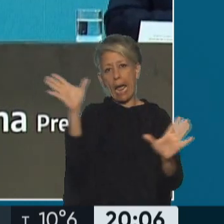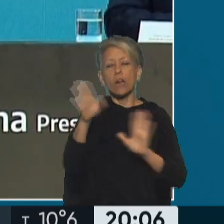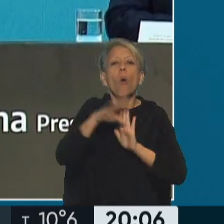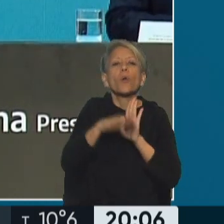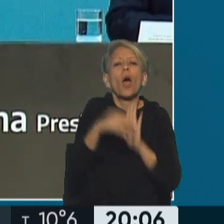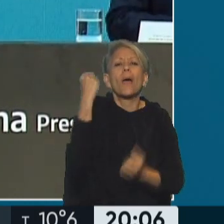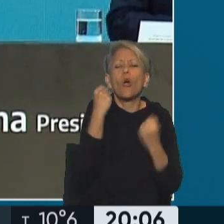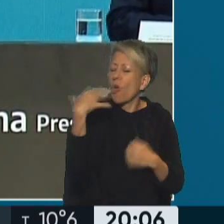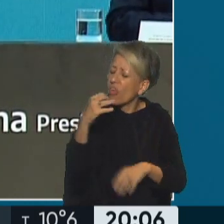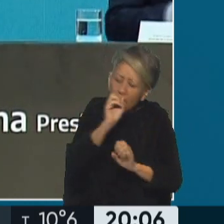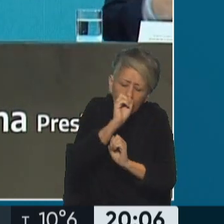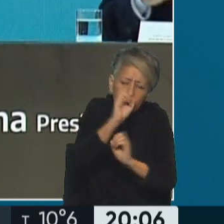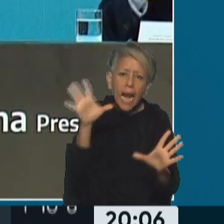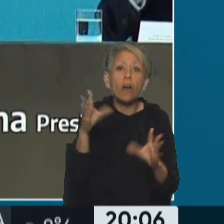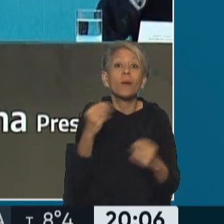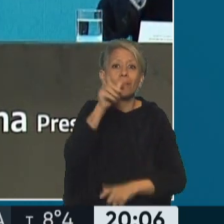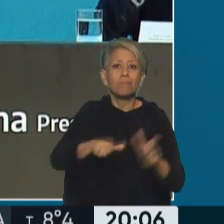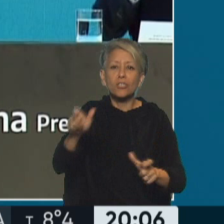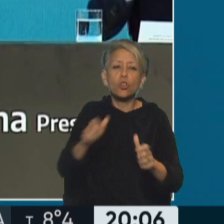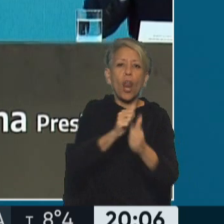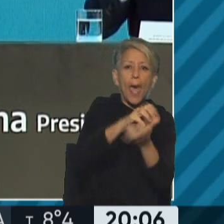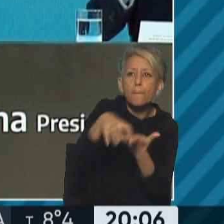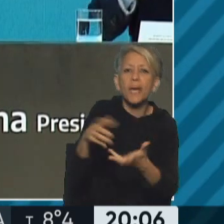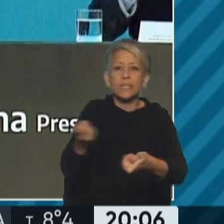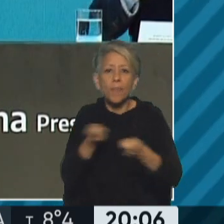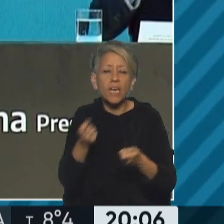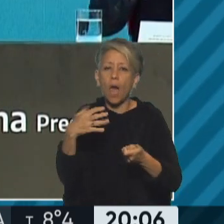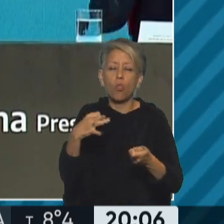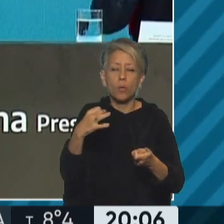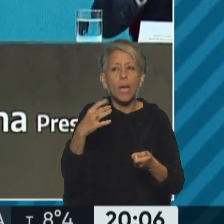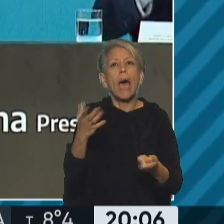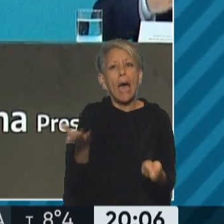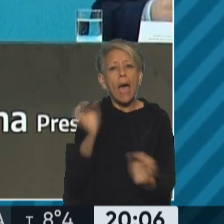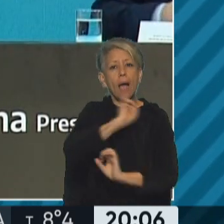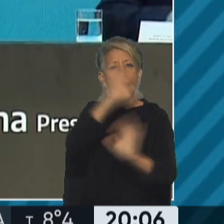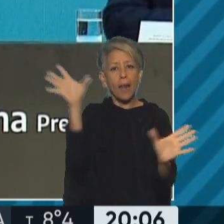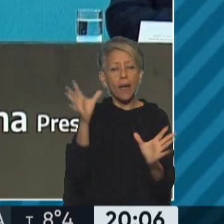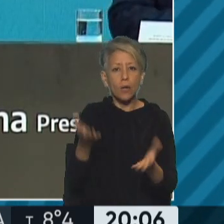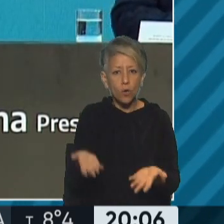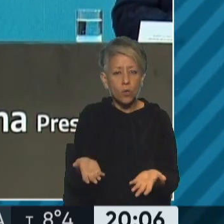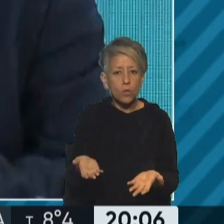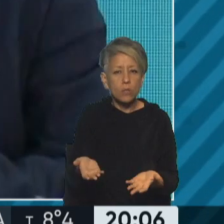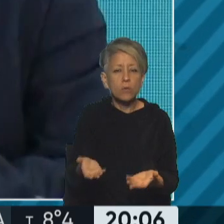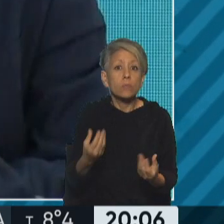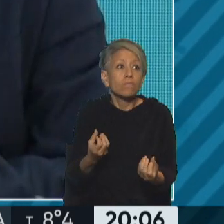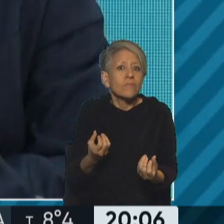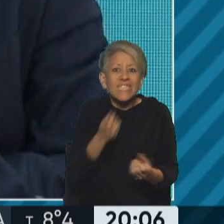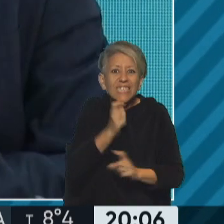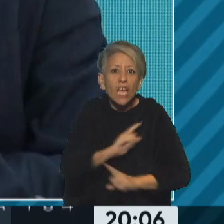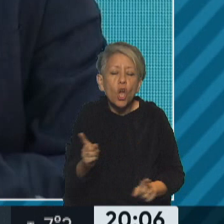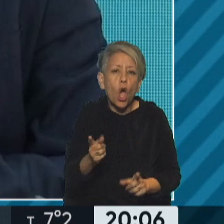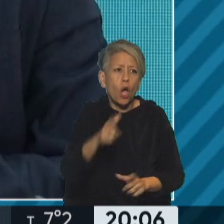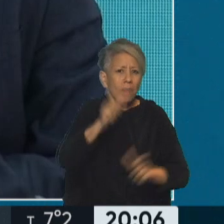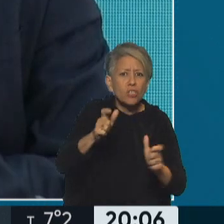delineado, tienen que bajar la mayor tranquilidad y certidumbre que se pueda para que a esta incertidumbre